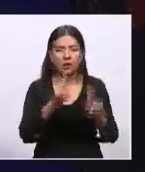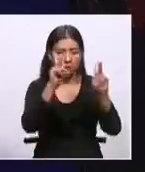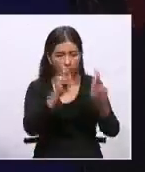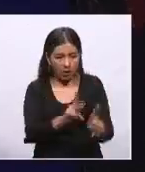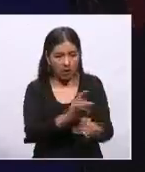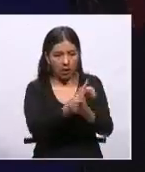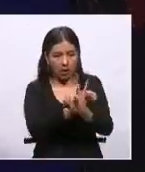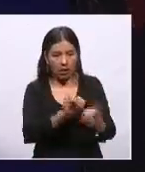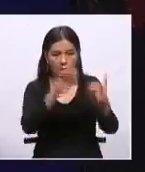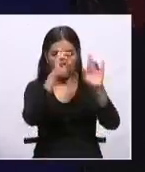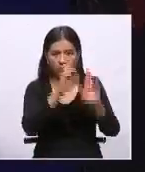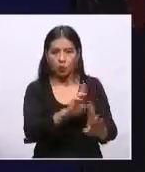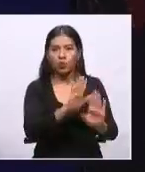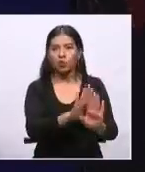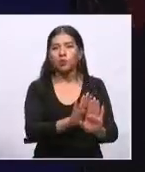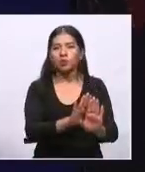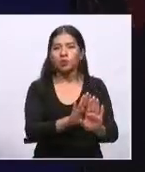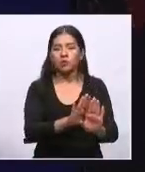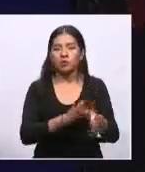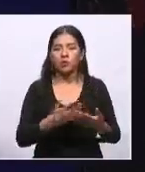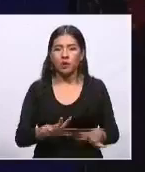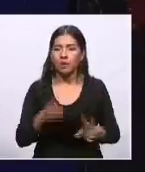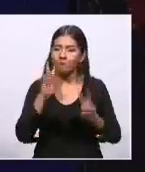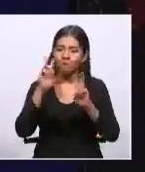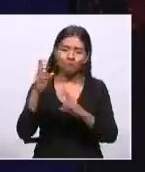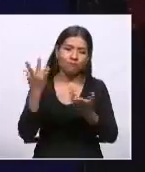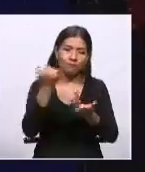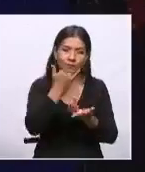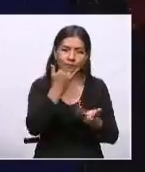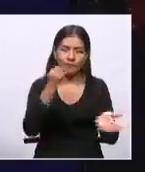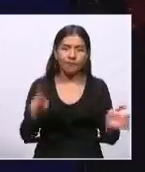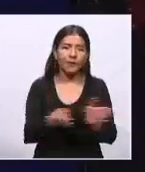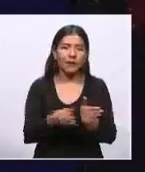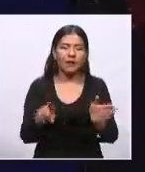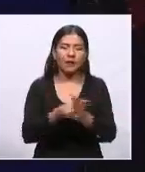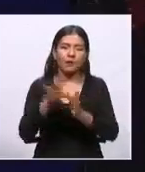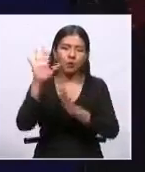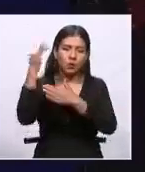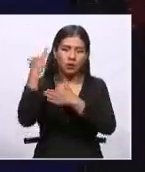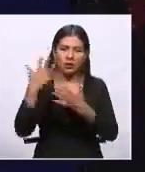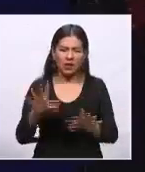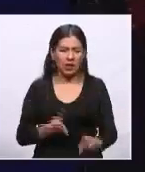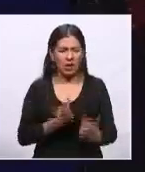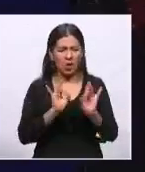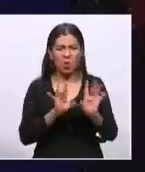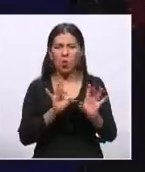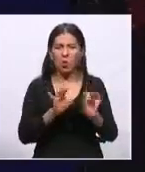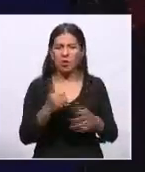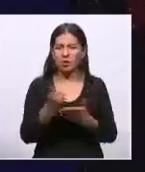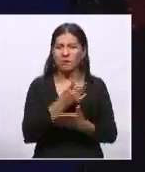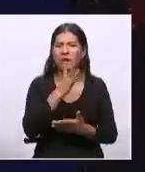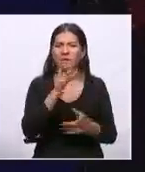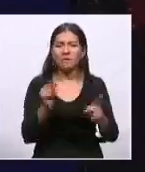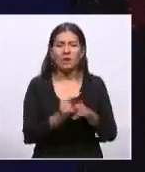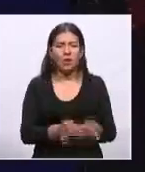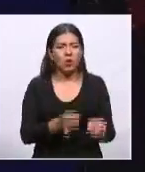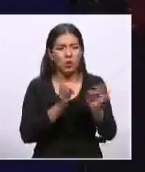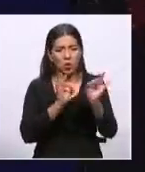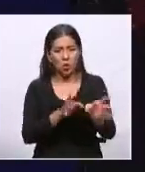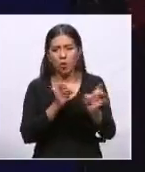otra persona. Eso es lo que estamos viendo en Santa Cruz. Y es ese tipo de odio, ese tipo de discurso de odio, el que